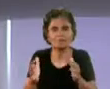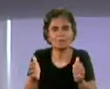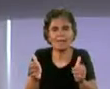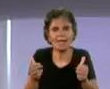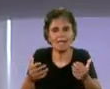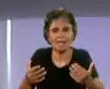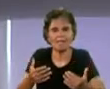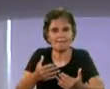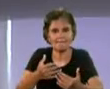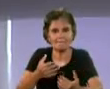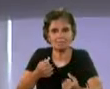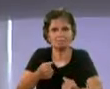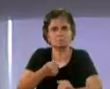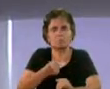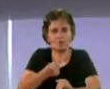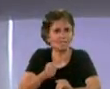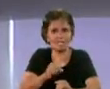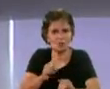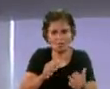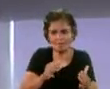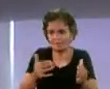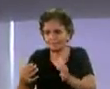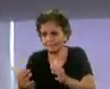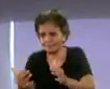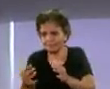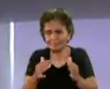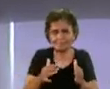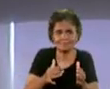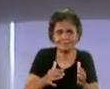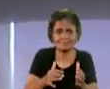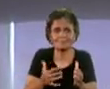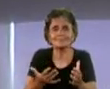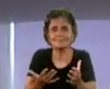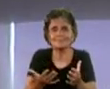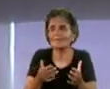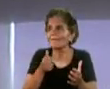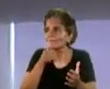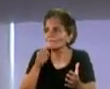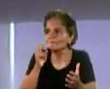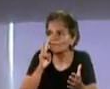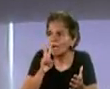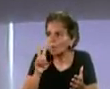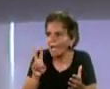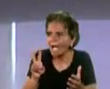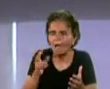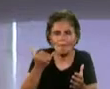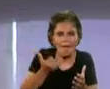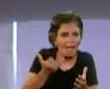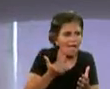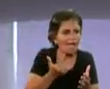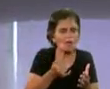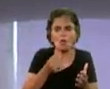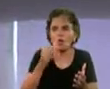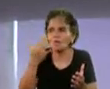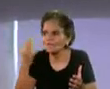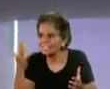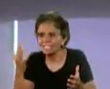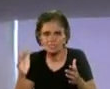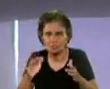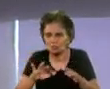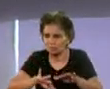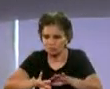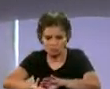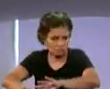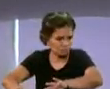externas. Es decir, si hay al lado agua, a un cable, elementos cortantes, tratar de aislarlo de